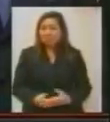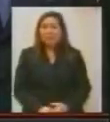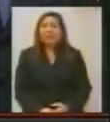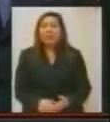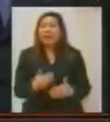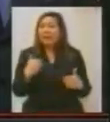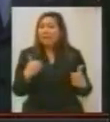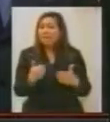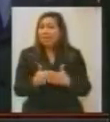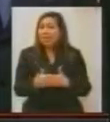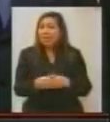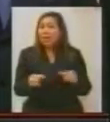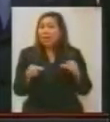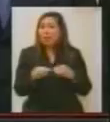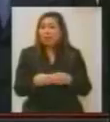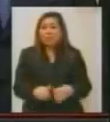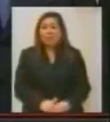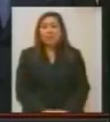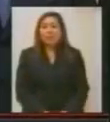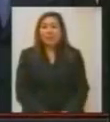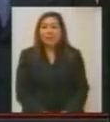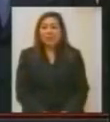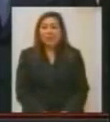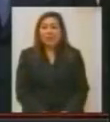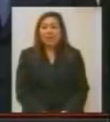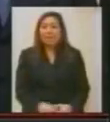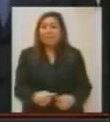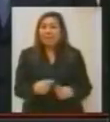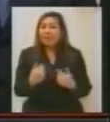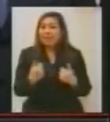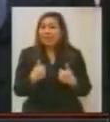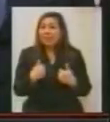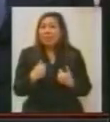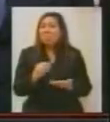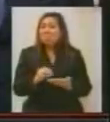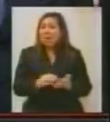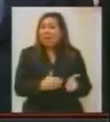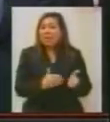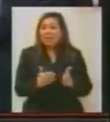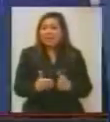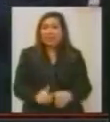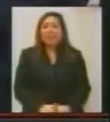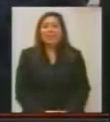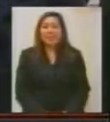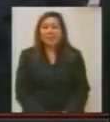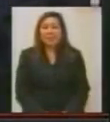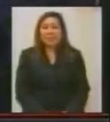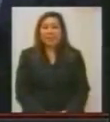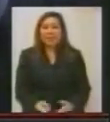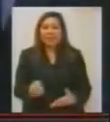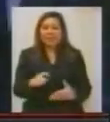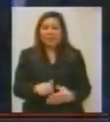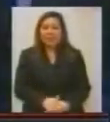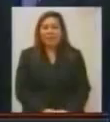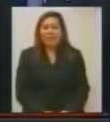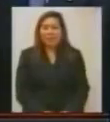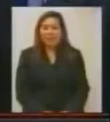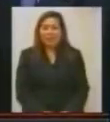al frente de la Comisión de Constitución y que por eso merecería que pase más bien a los nuevos grupos que ahora han asumido la dirección del